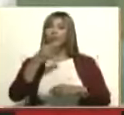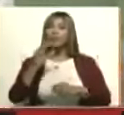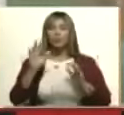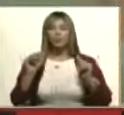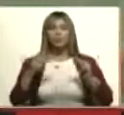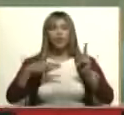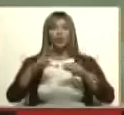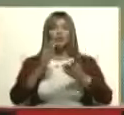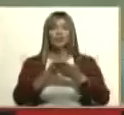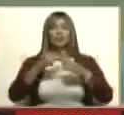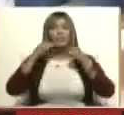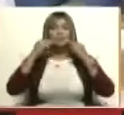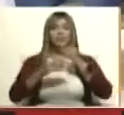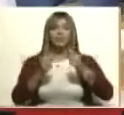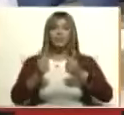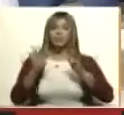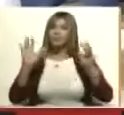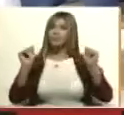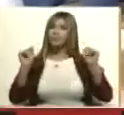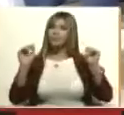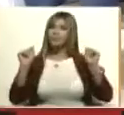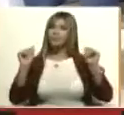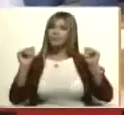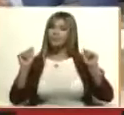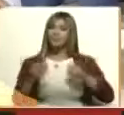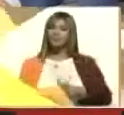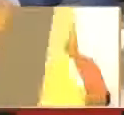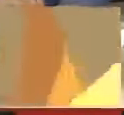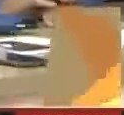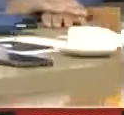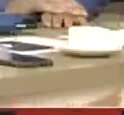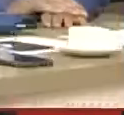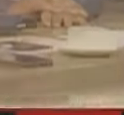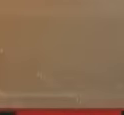Nos vamos, 12, siempre con una sonrisa, cobra bien, le va bien. Hasta mañana, pasen todos una feliz tarde. Chao, Venezuela, cuídense.